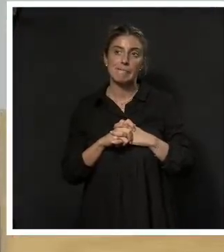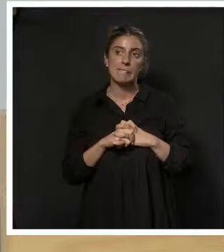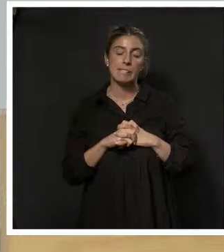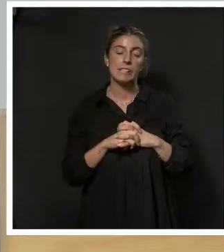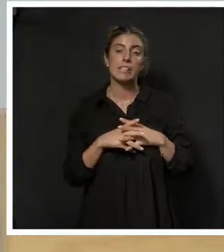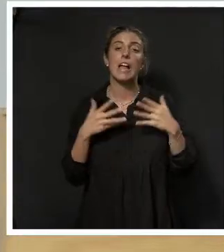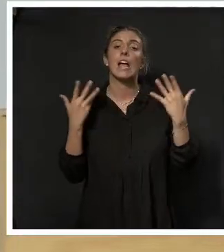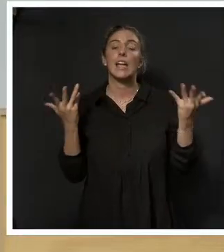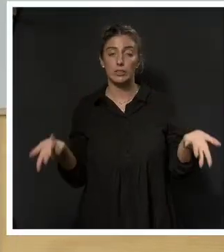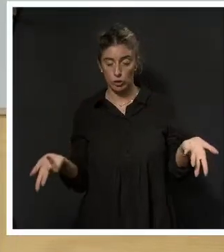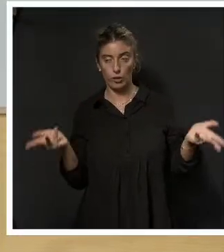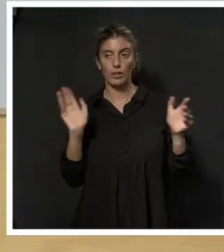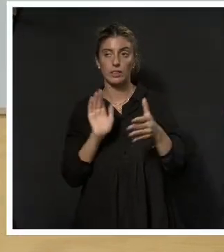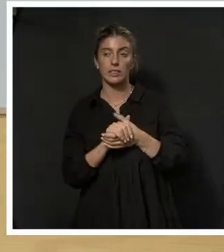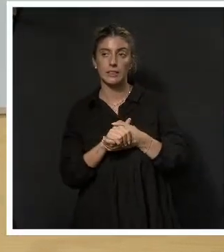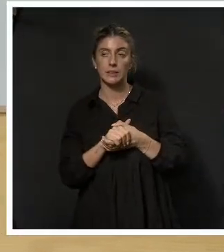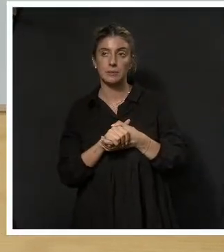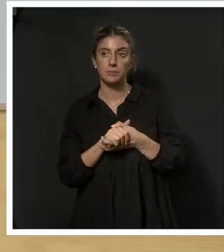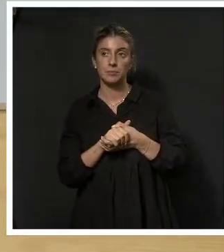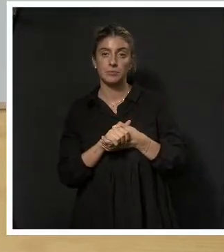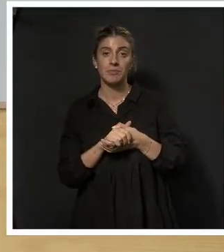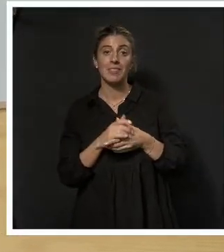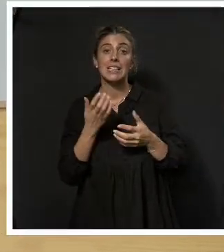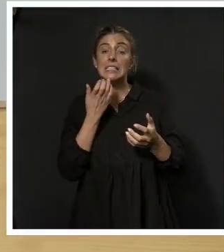Bueno entonces Bueno